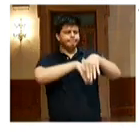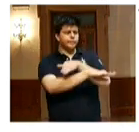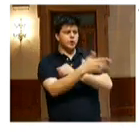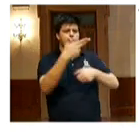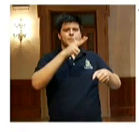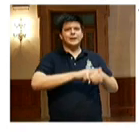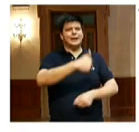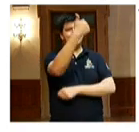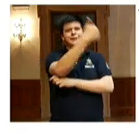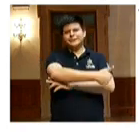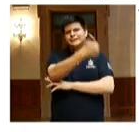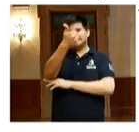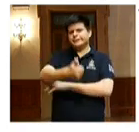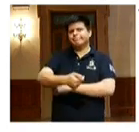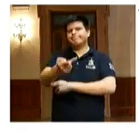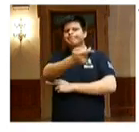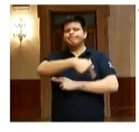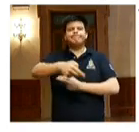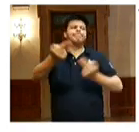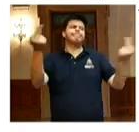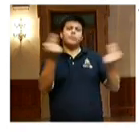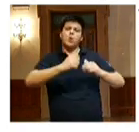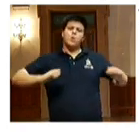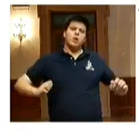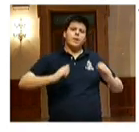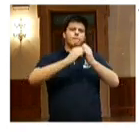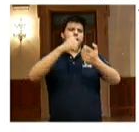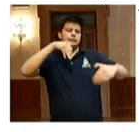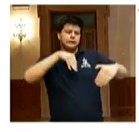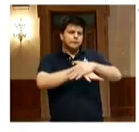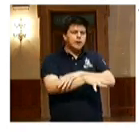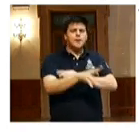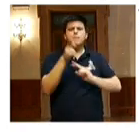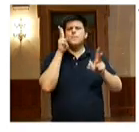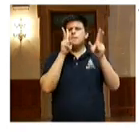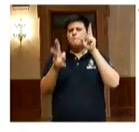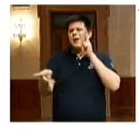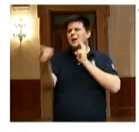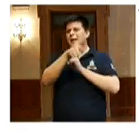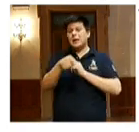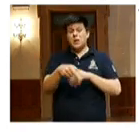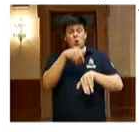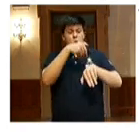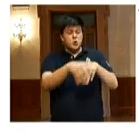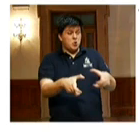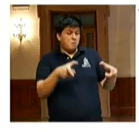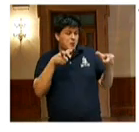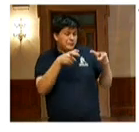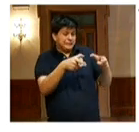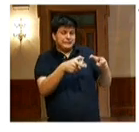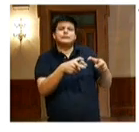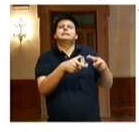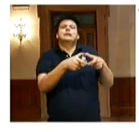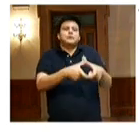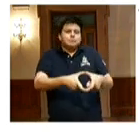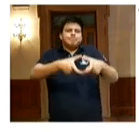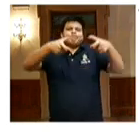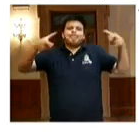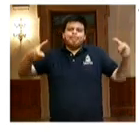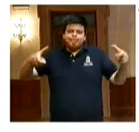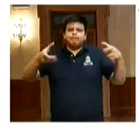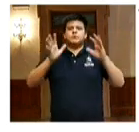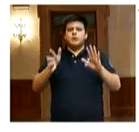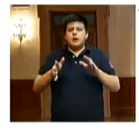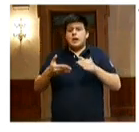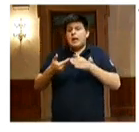en una unidad médica hospitalaria y fíjense como este número ha aumentado gradualmente de